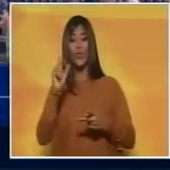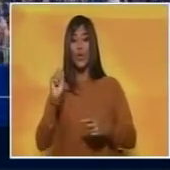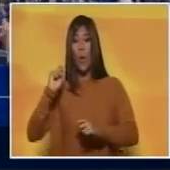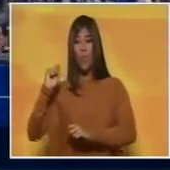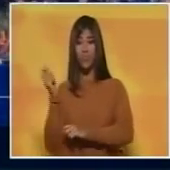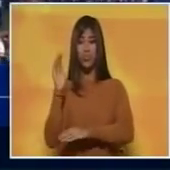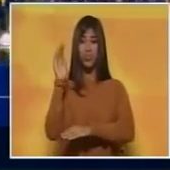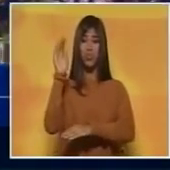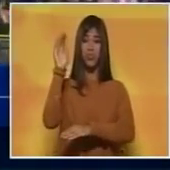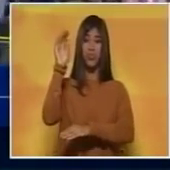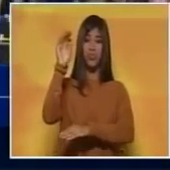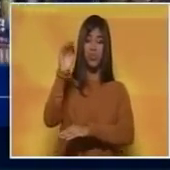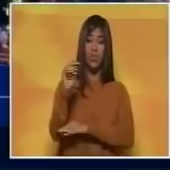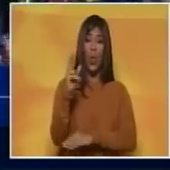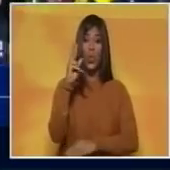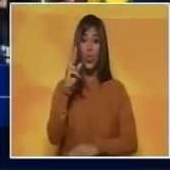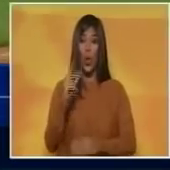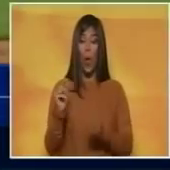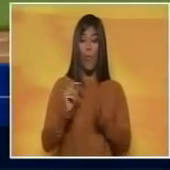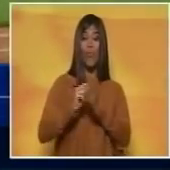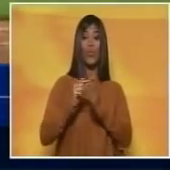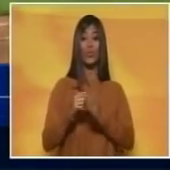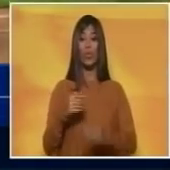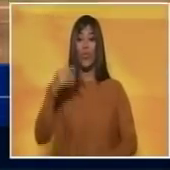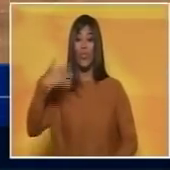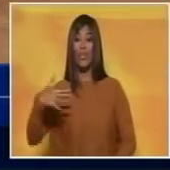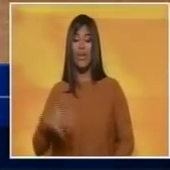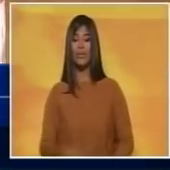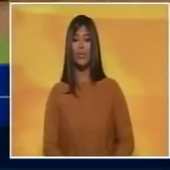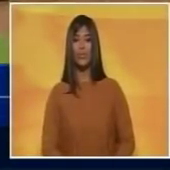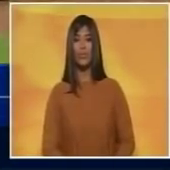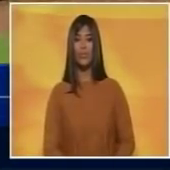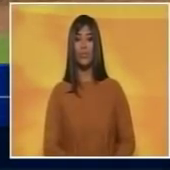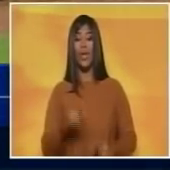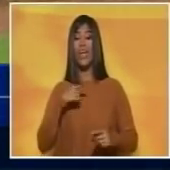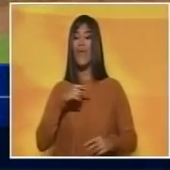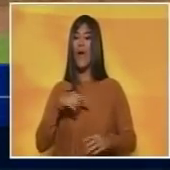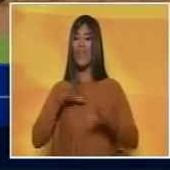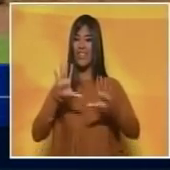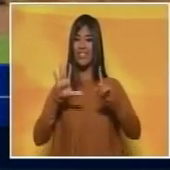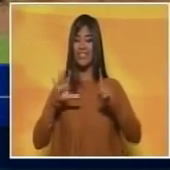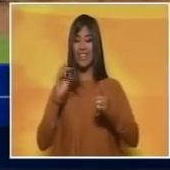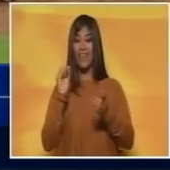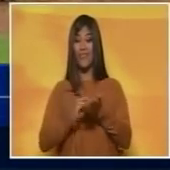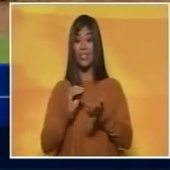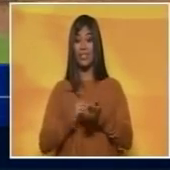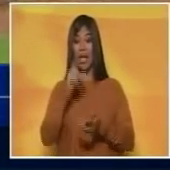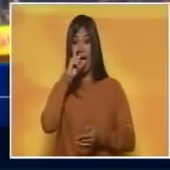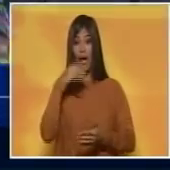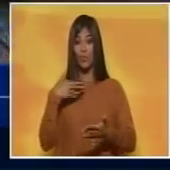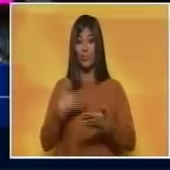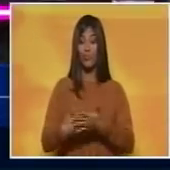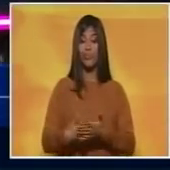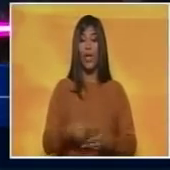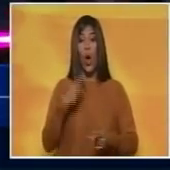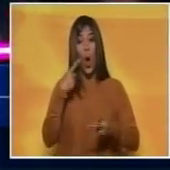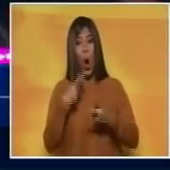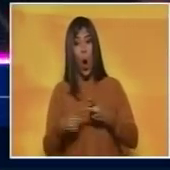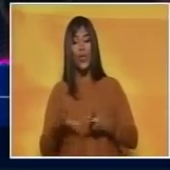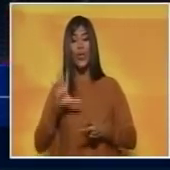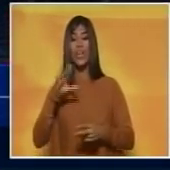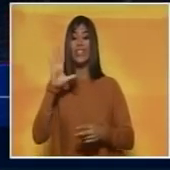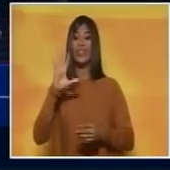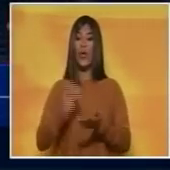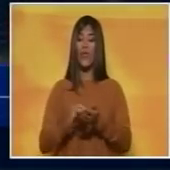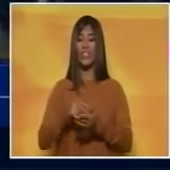derecha, jonrón de dos carreras por la derecha para el de la pica, el 16º del año. En el quinto, bateando a la izquierda, jonrón por la izquierda